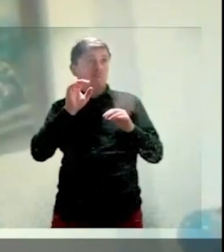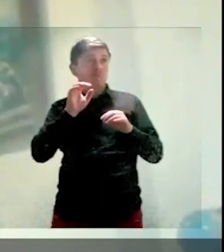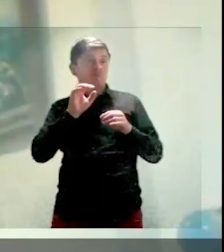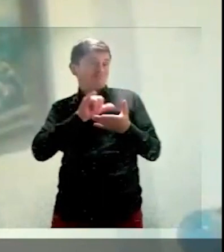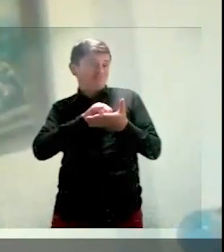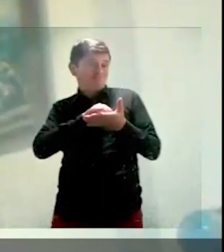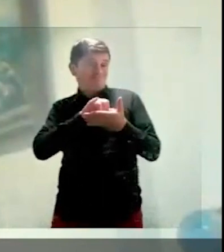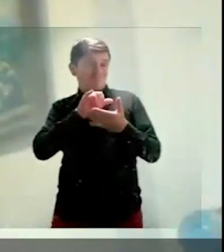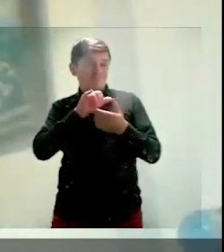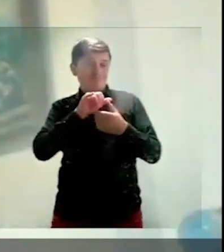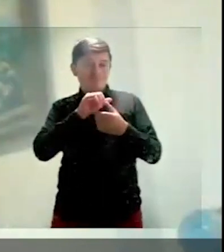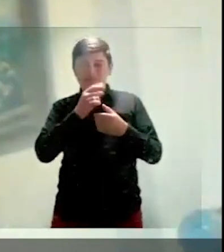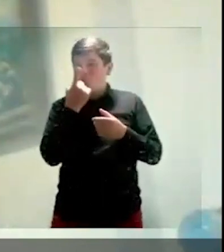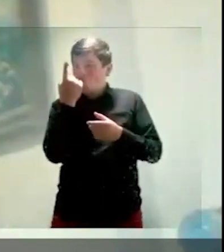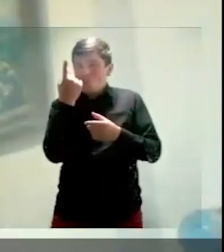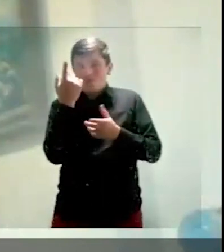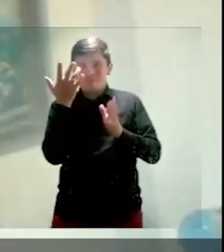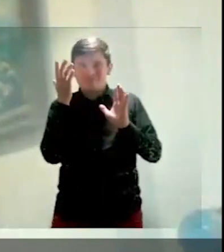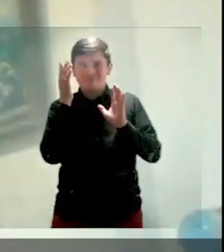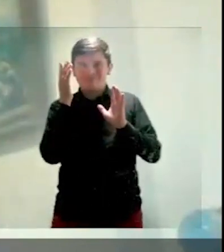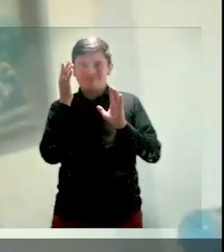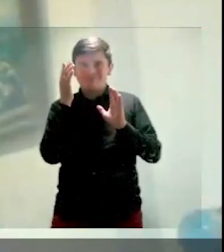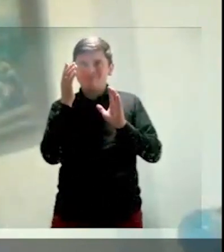la única manera